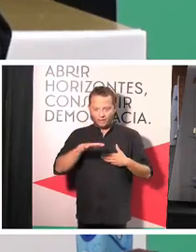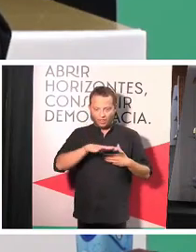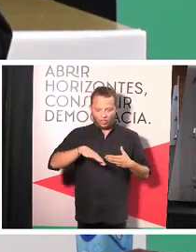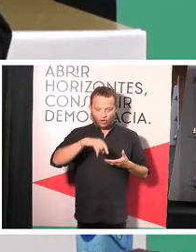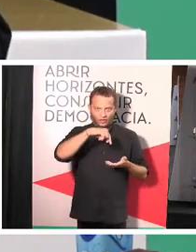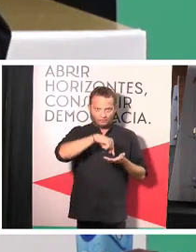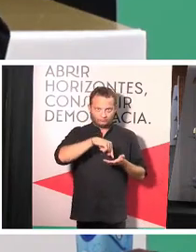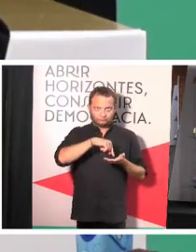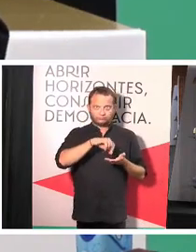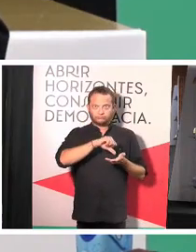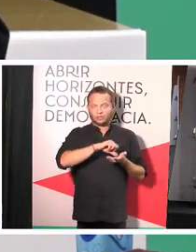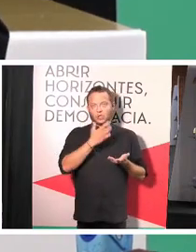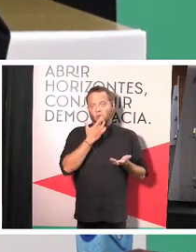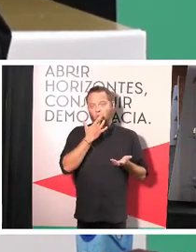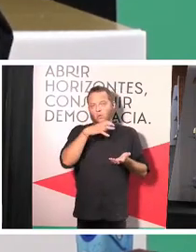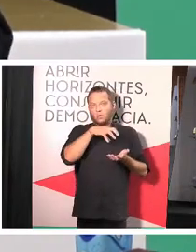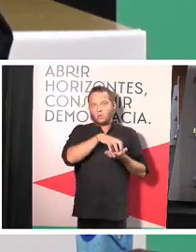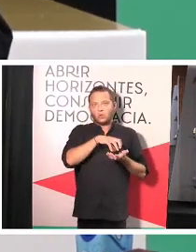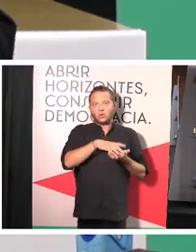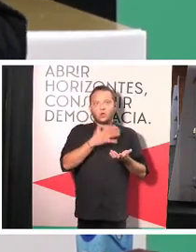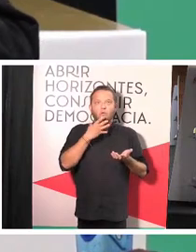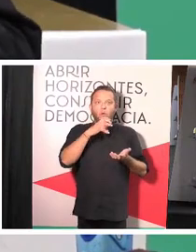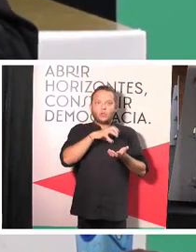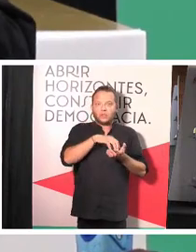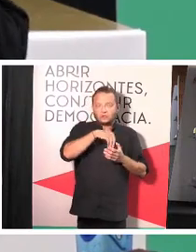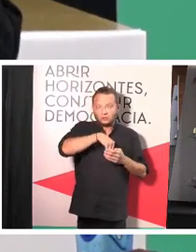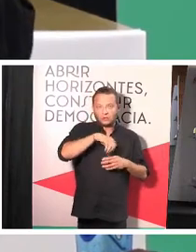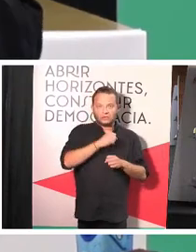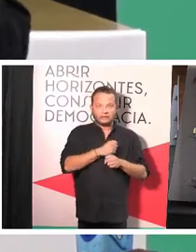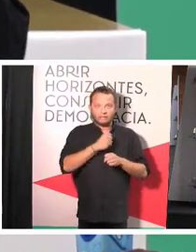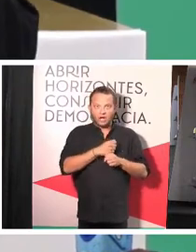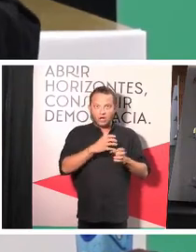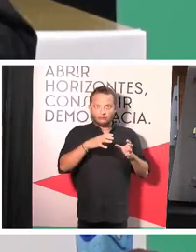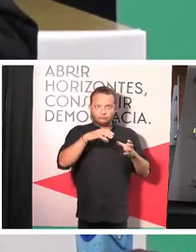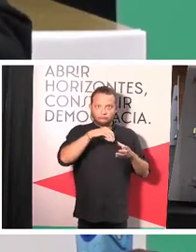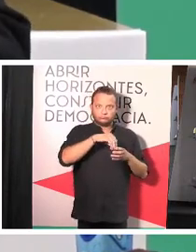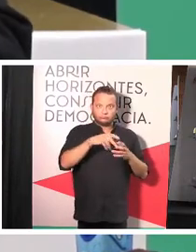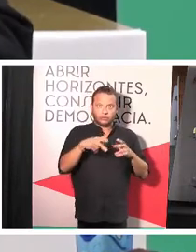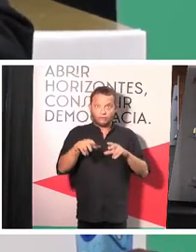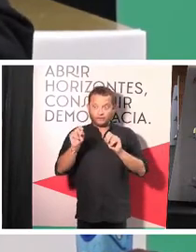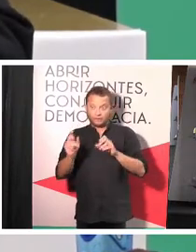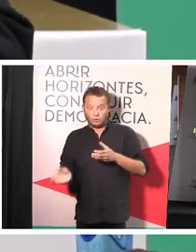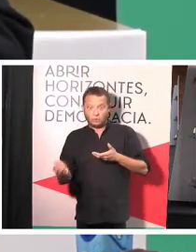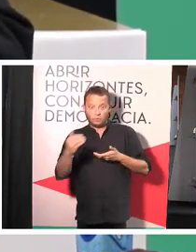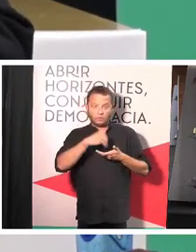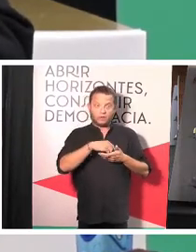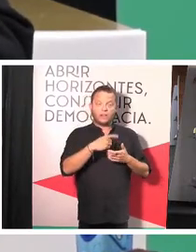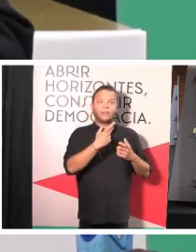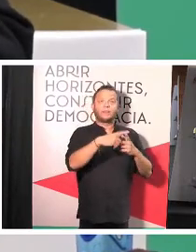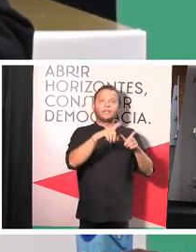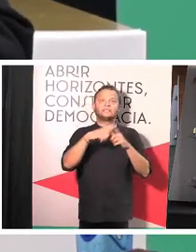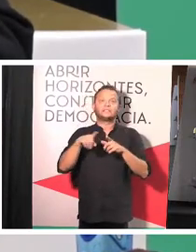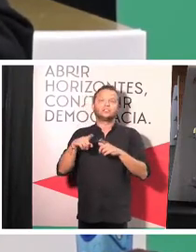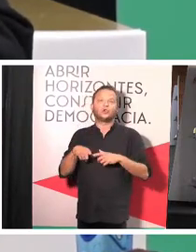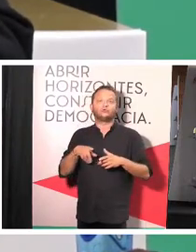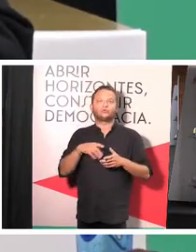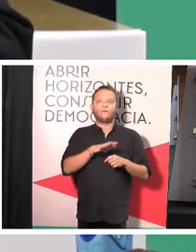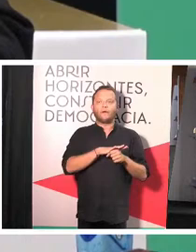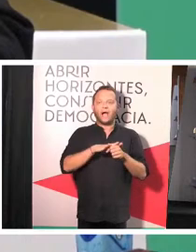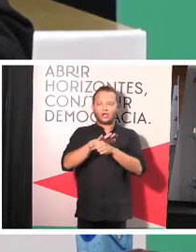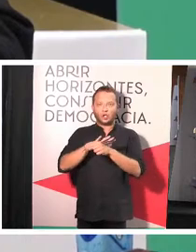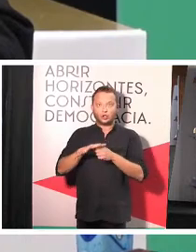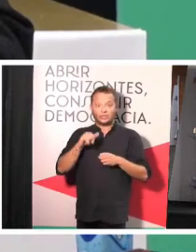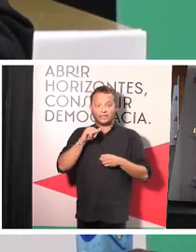¿no? Lo que podría ser considerado pues como pequeños centros de trabajo que se distribuían en distintos